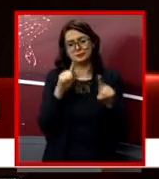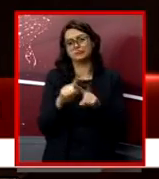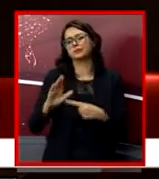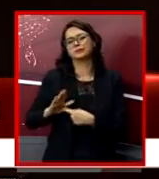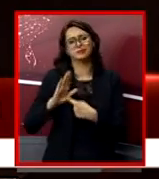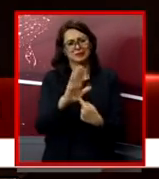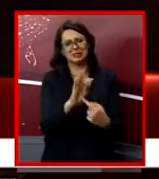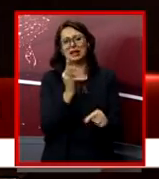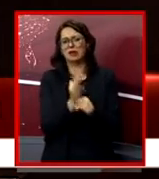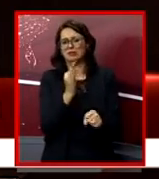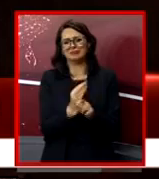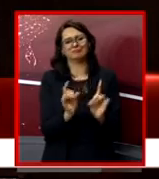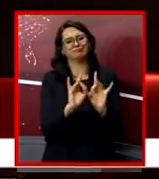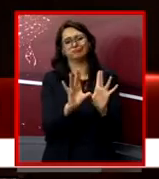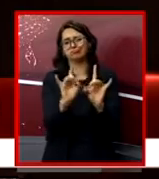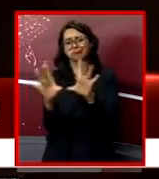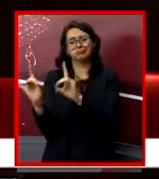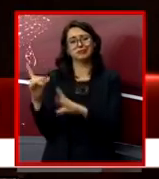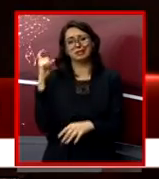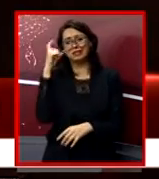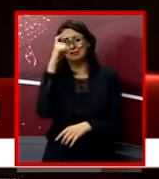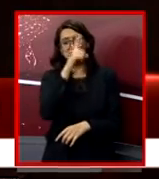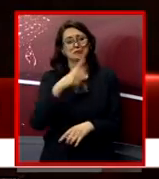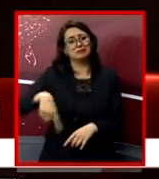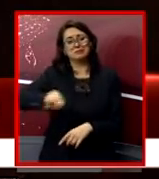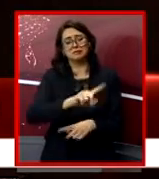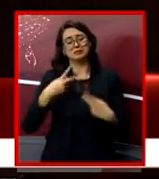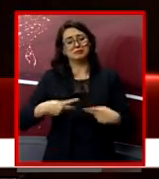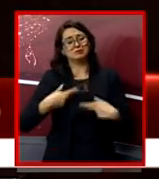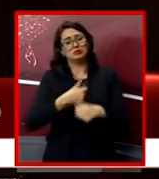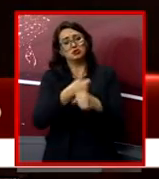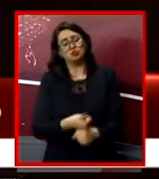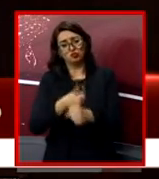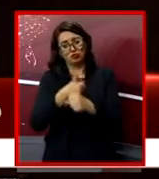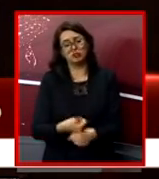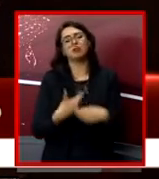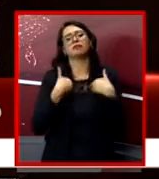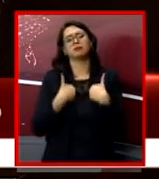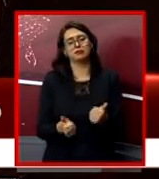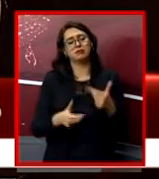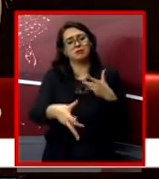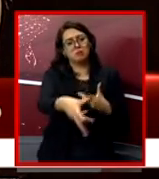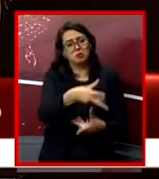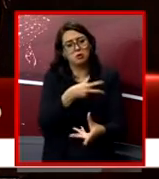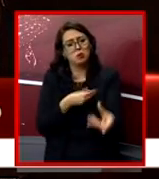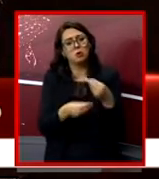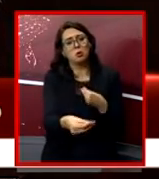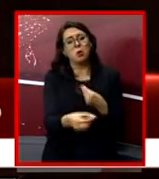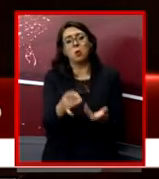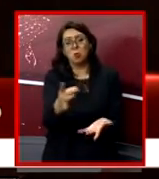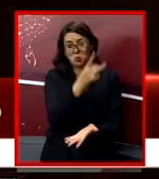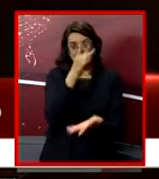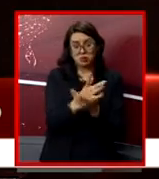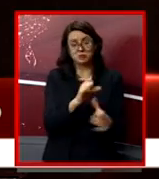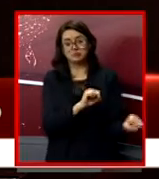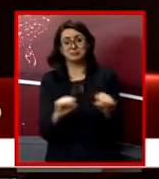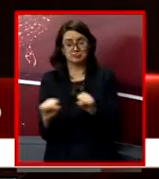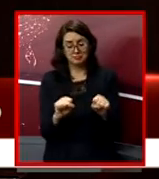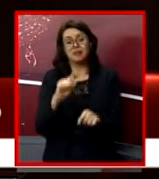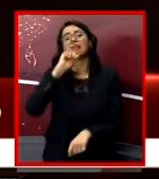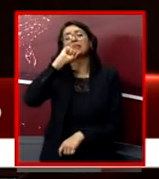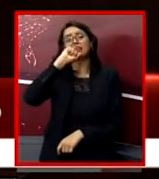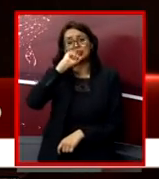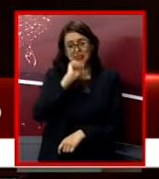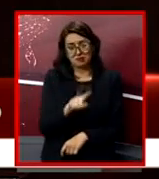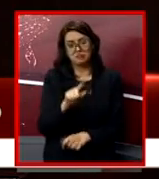difícil situación que enfrentan los damnificados. Por cierto, no solo los de los sismos, también